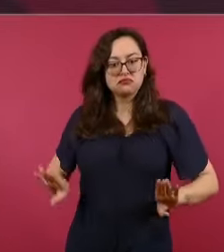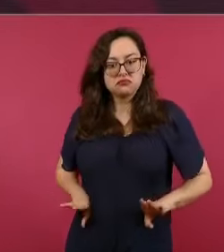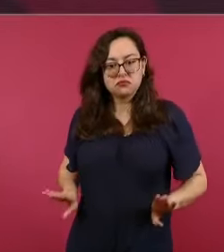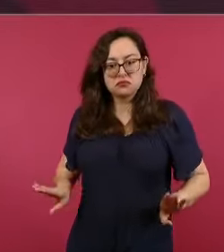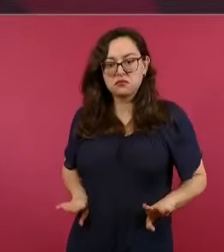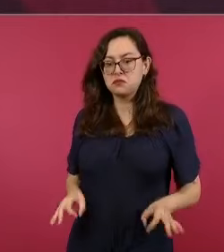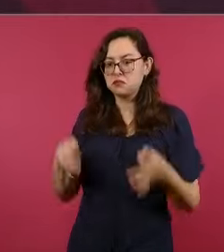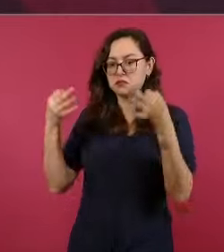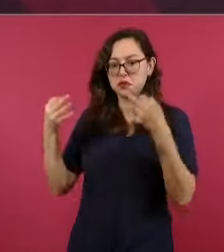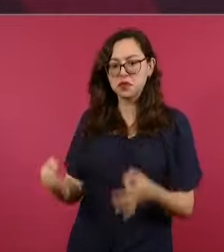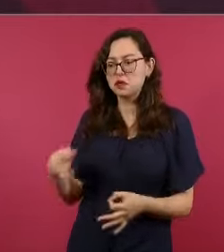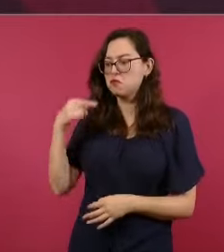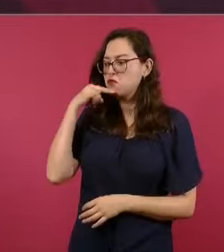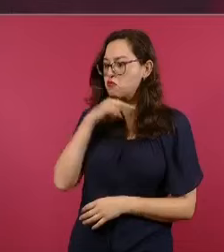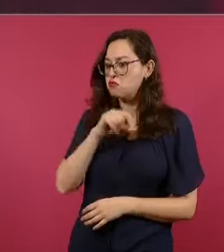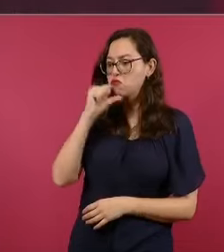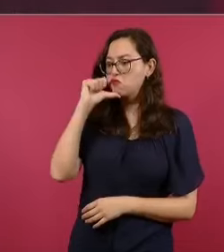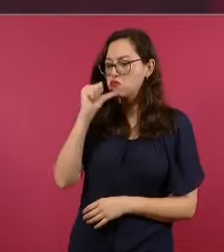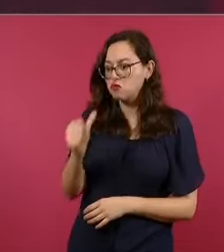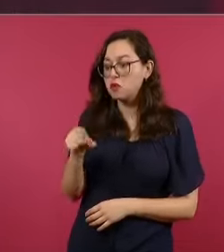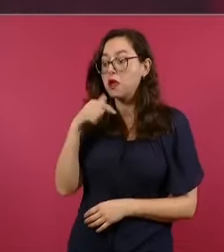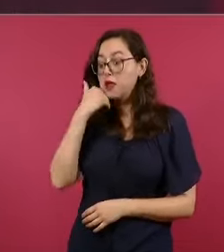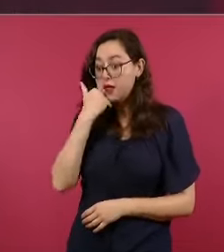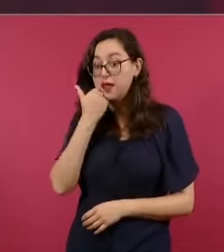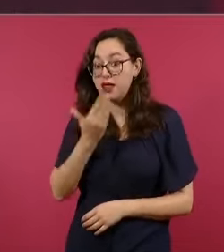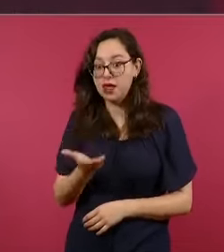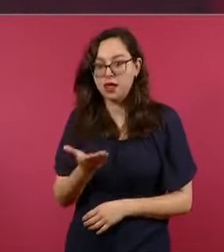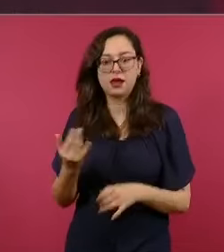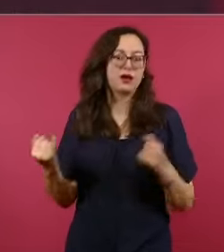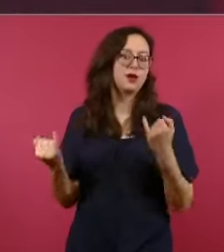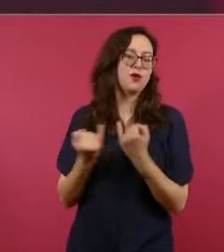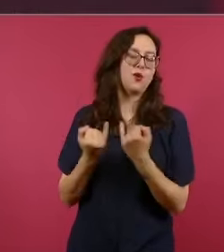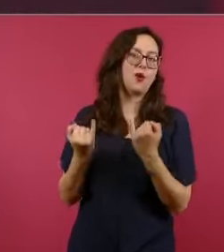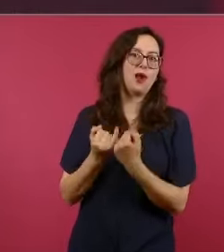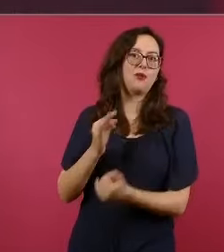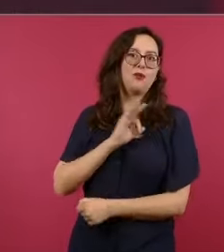sin hipocresías Pues